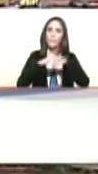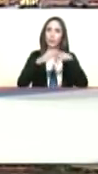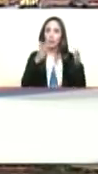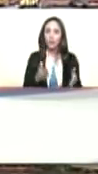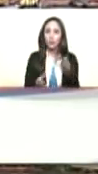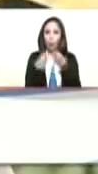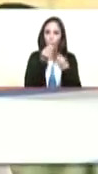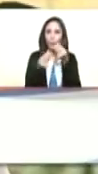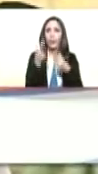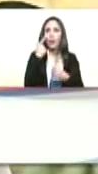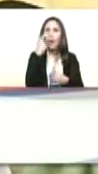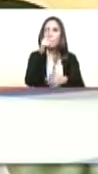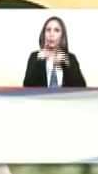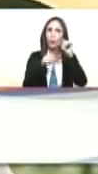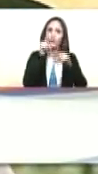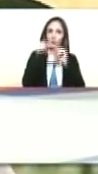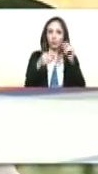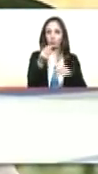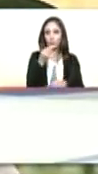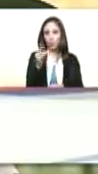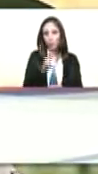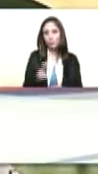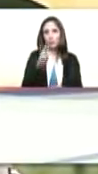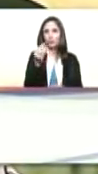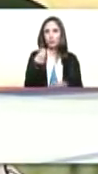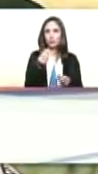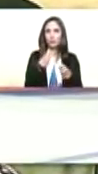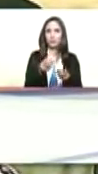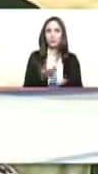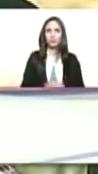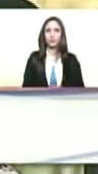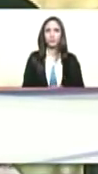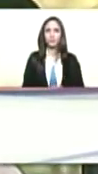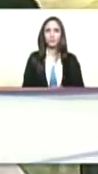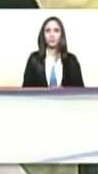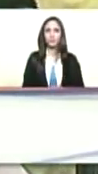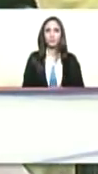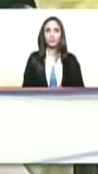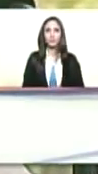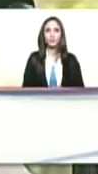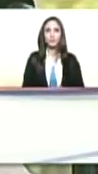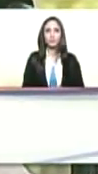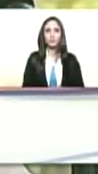Facebook. ¿Verdad? Poco, bueno.